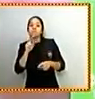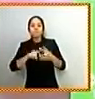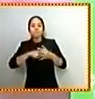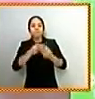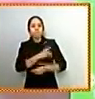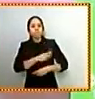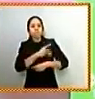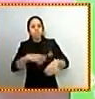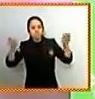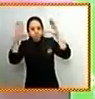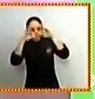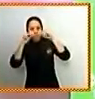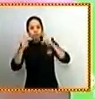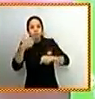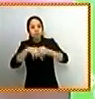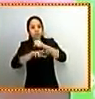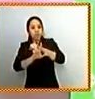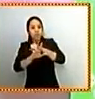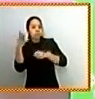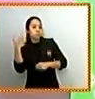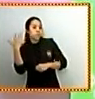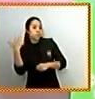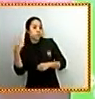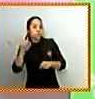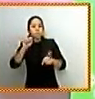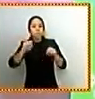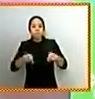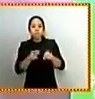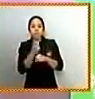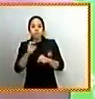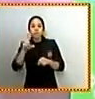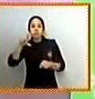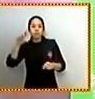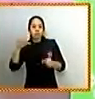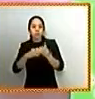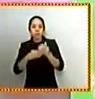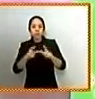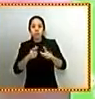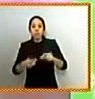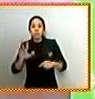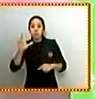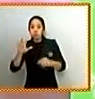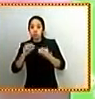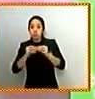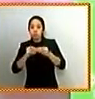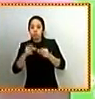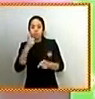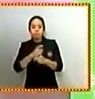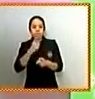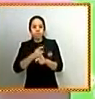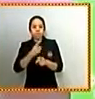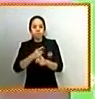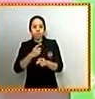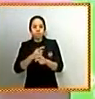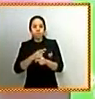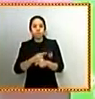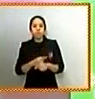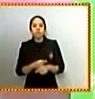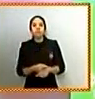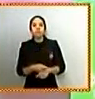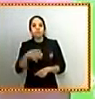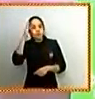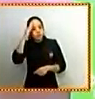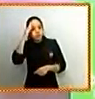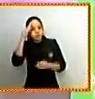noche pegándole a Pega 3, donde fácilmente podrán ganar 100.000 empiras si aciertan a los tres números en esta noche. Así que vamos a conocer